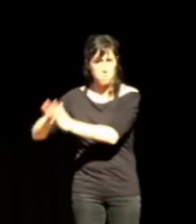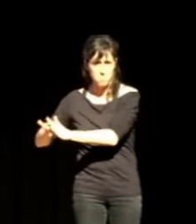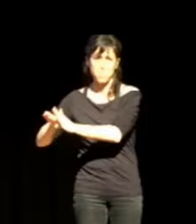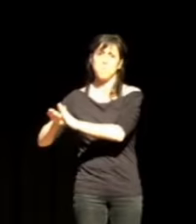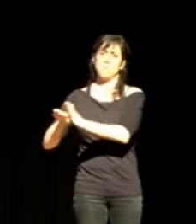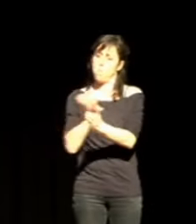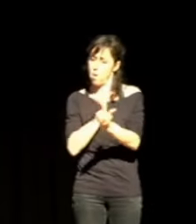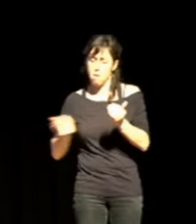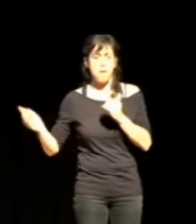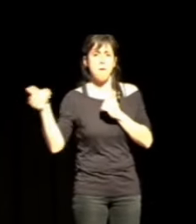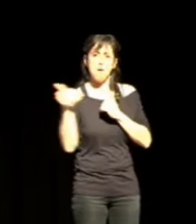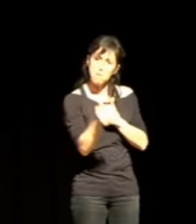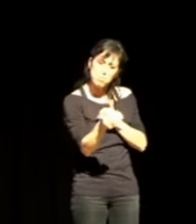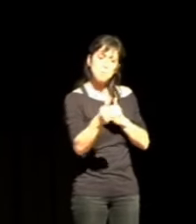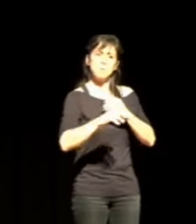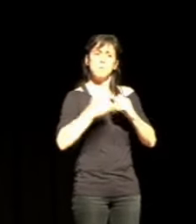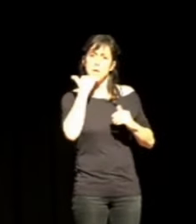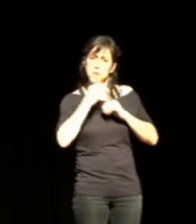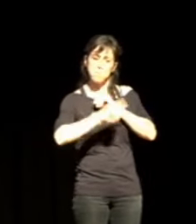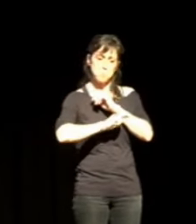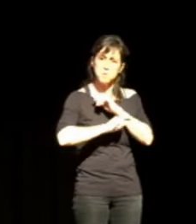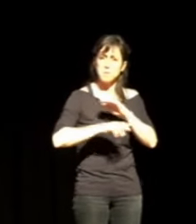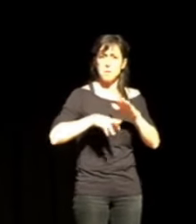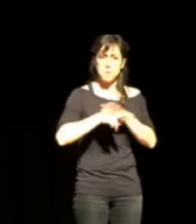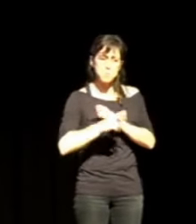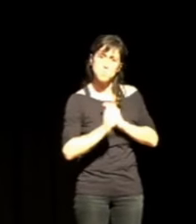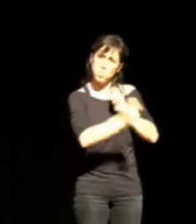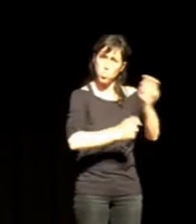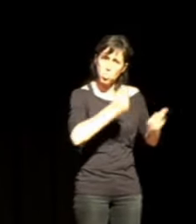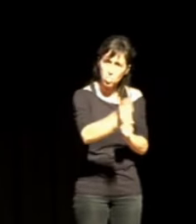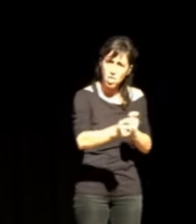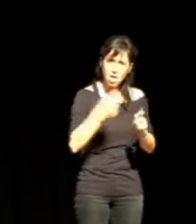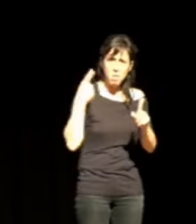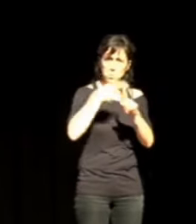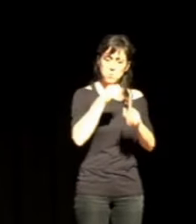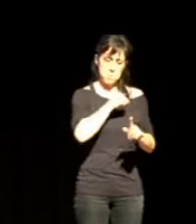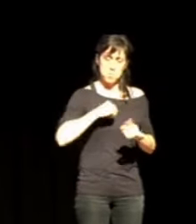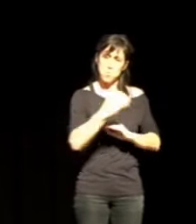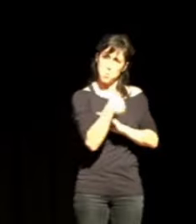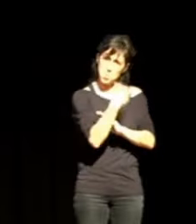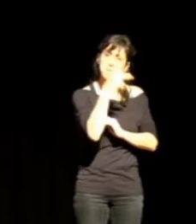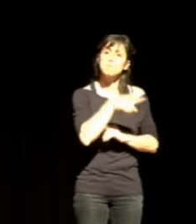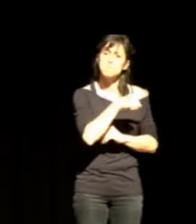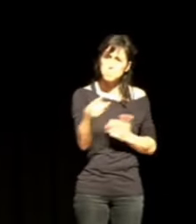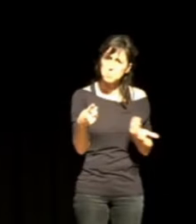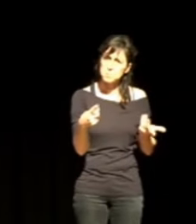de buen trato? Yo he escrito 8 libros, por favor.